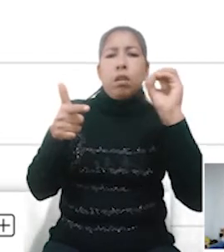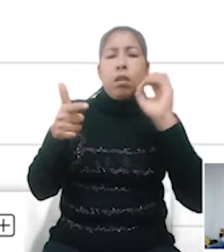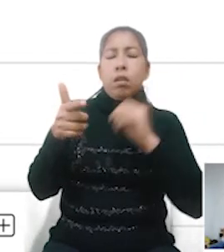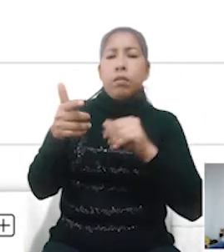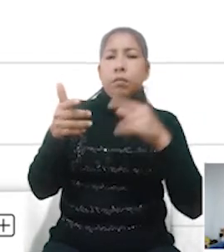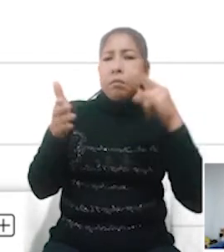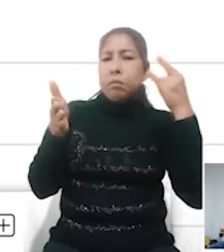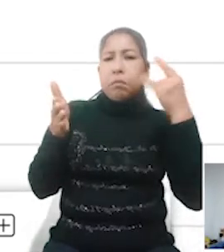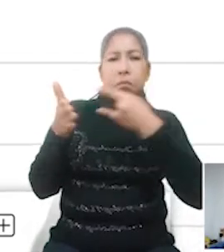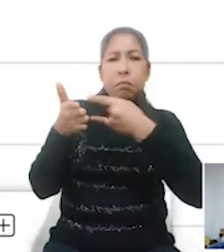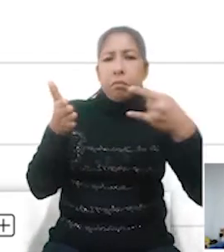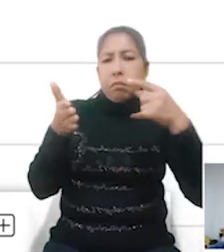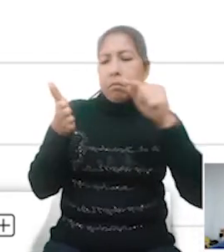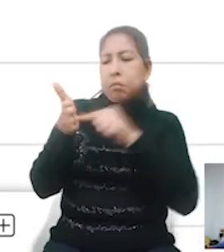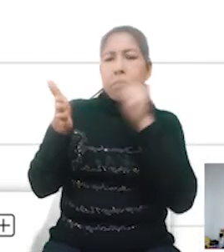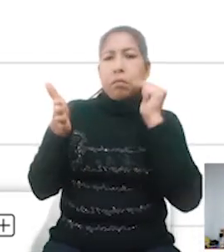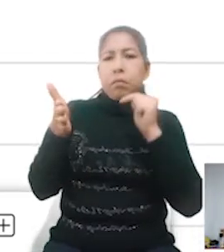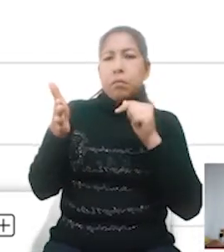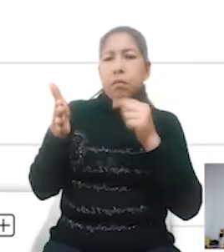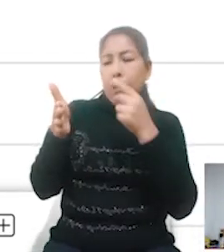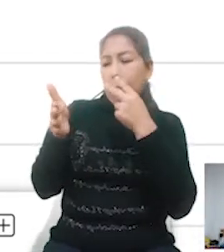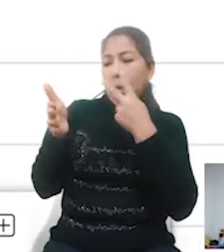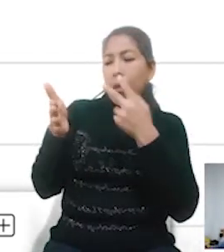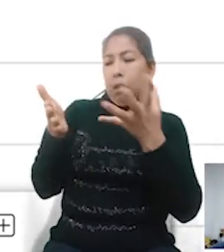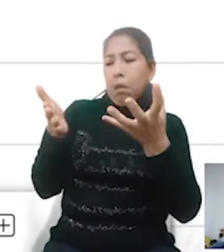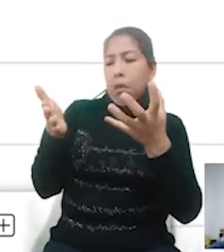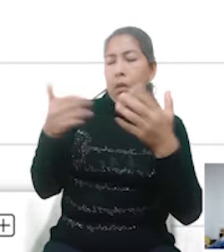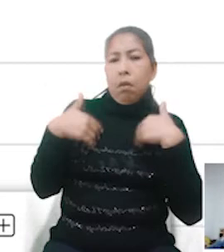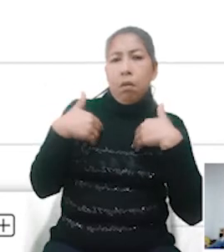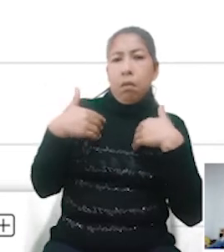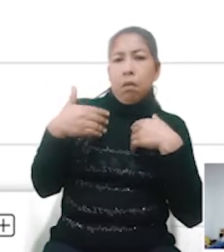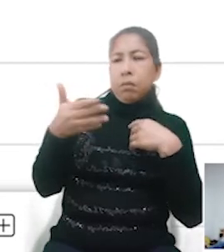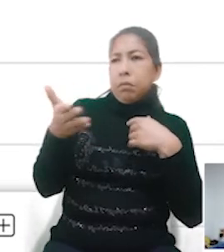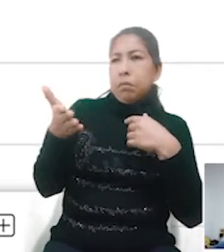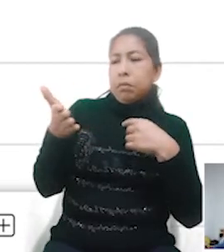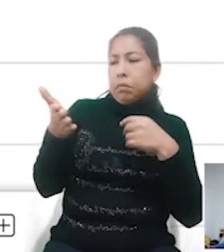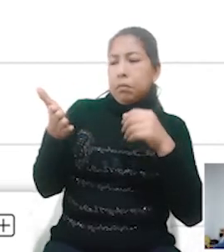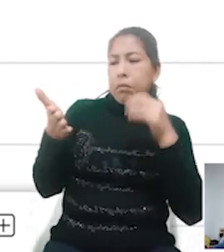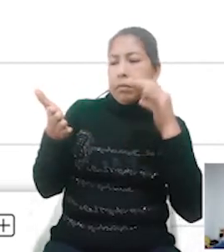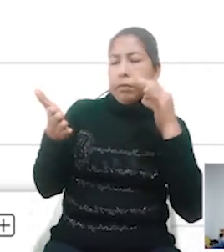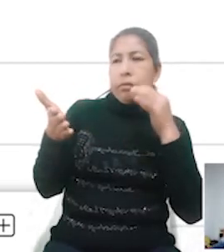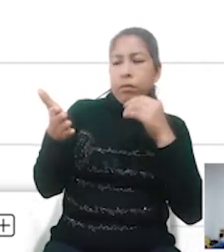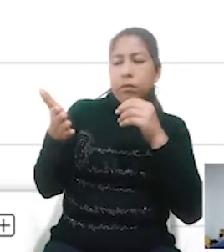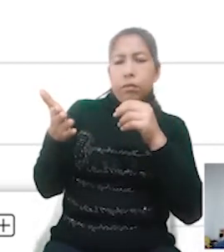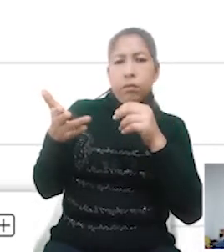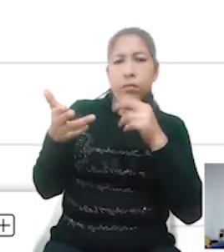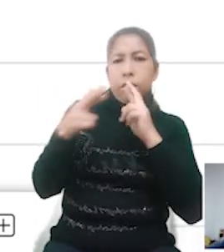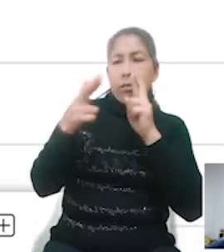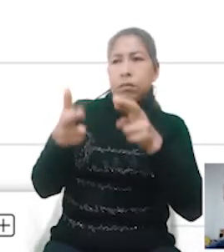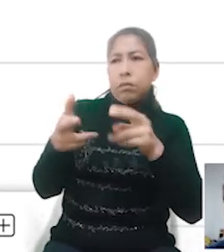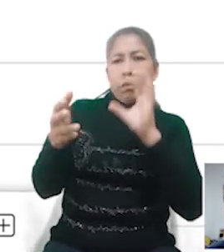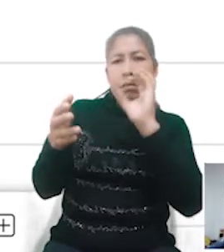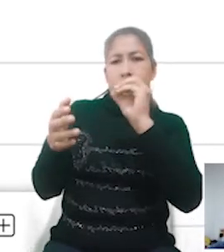180 grados. Presionamos igual y tenemos la expresión exacta, o si queremos la expresión aproximada en decimales,